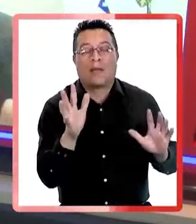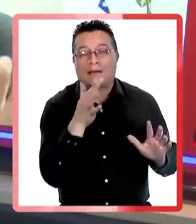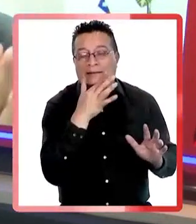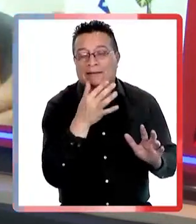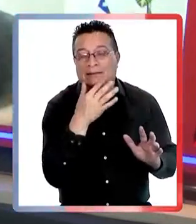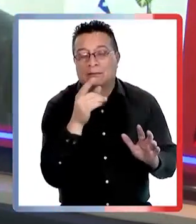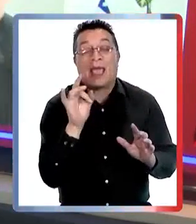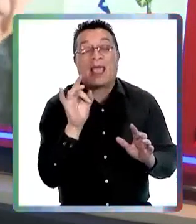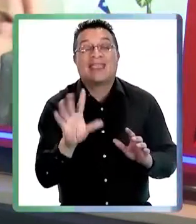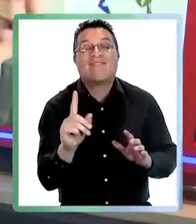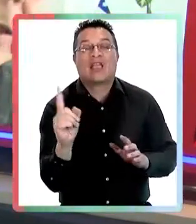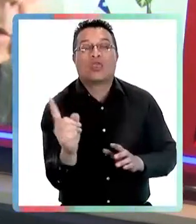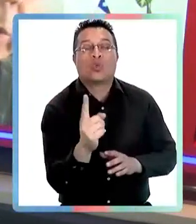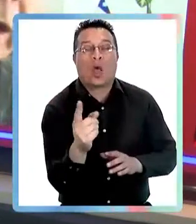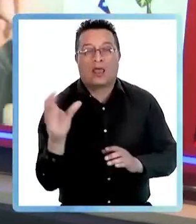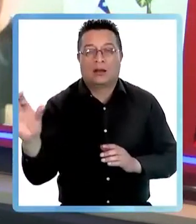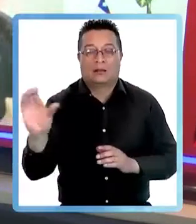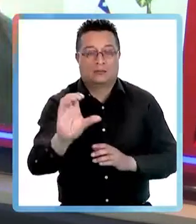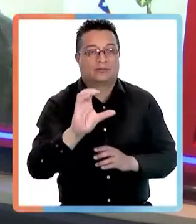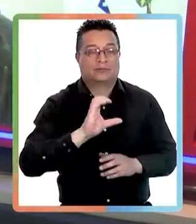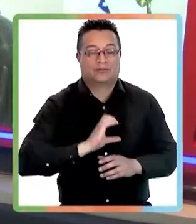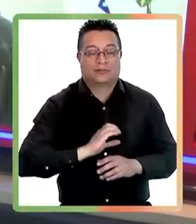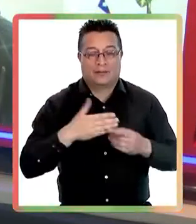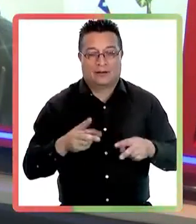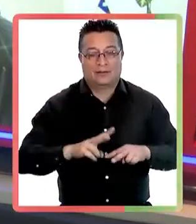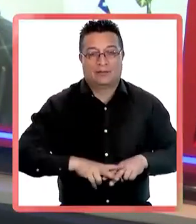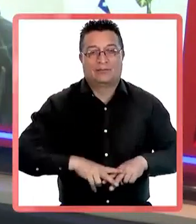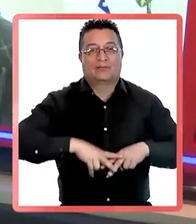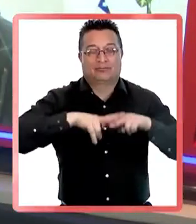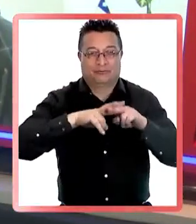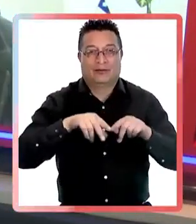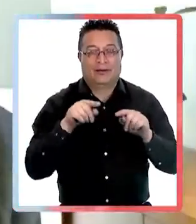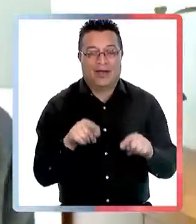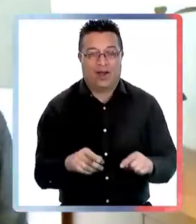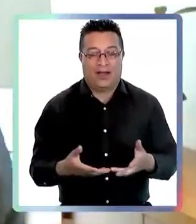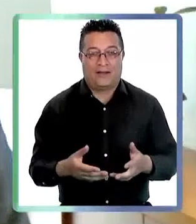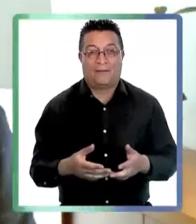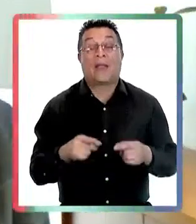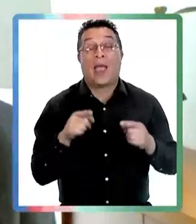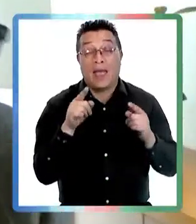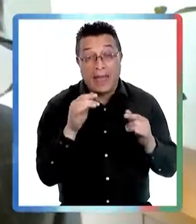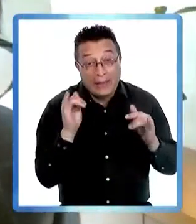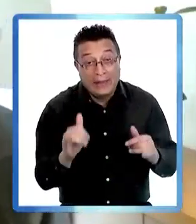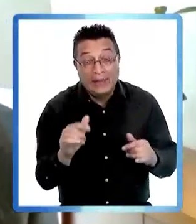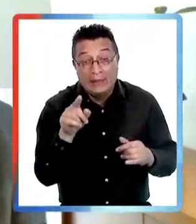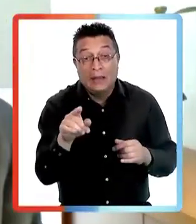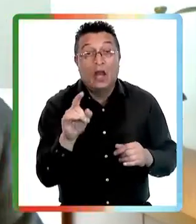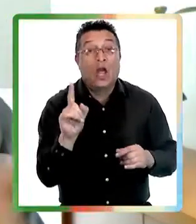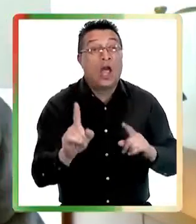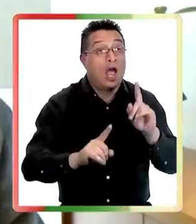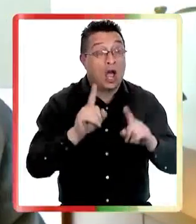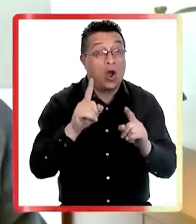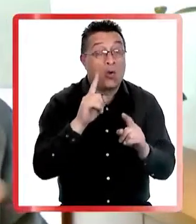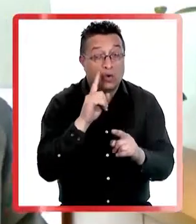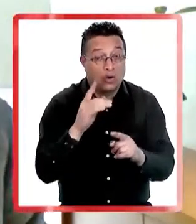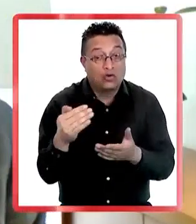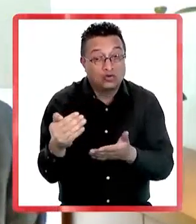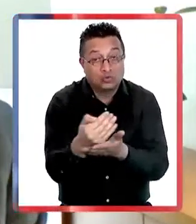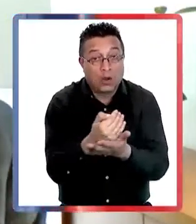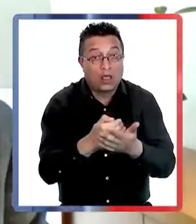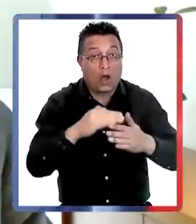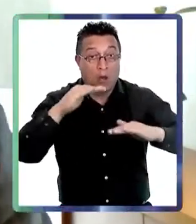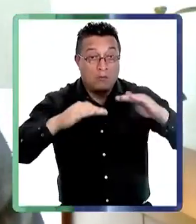simplemente a la cuenta individual bajo la lógica de la actual capitalización. Y bueno, a alguien que esté cerca del